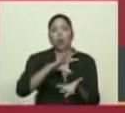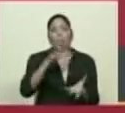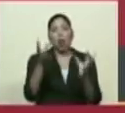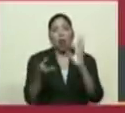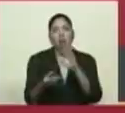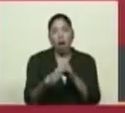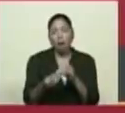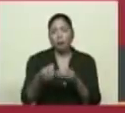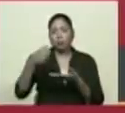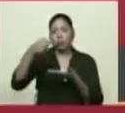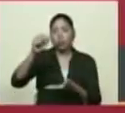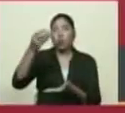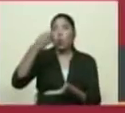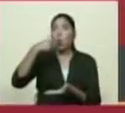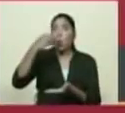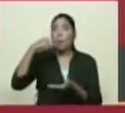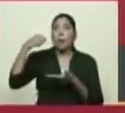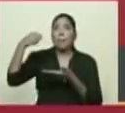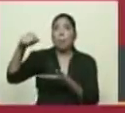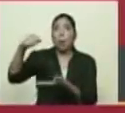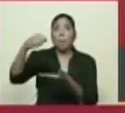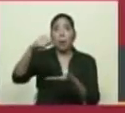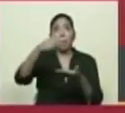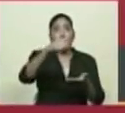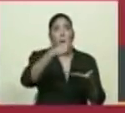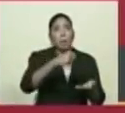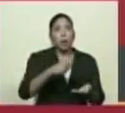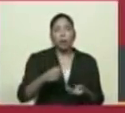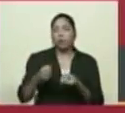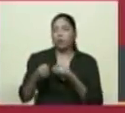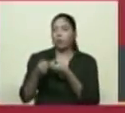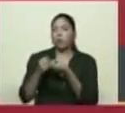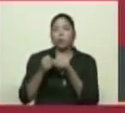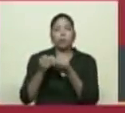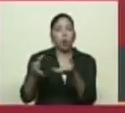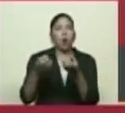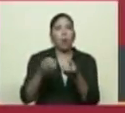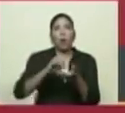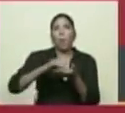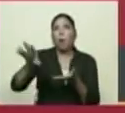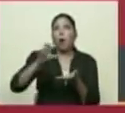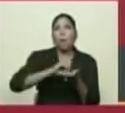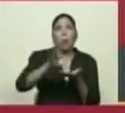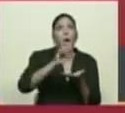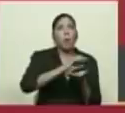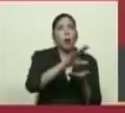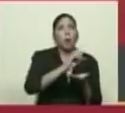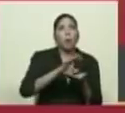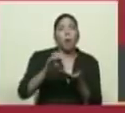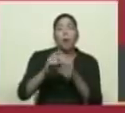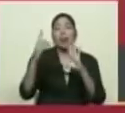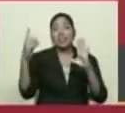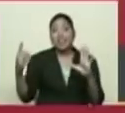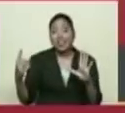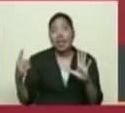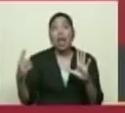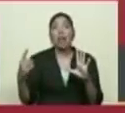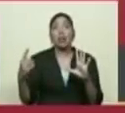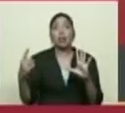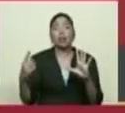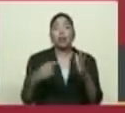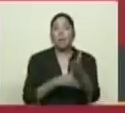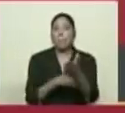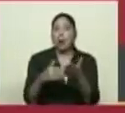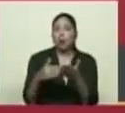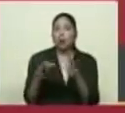producción. Atendemos a más de 6 millones de familias porque pensamos en grande,